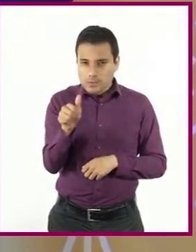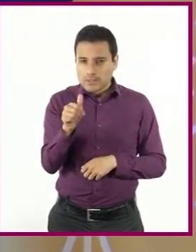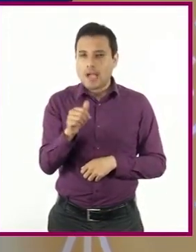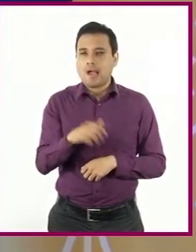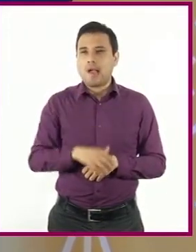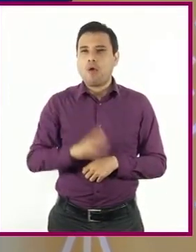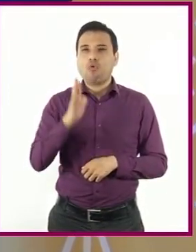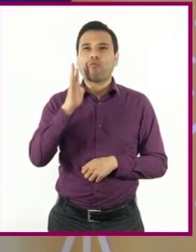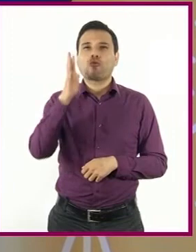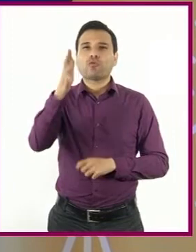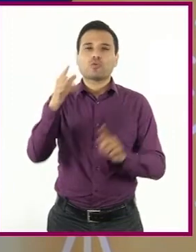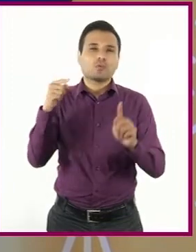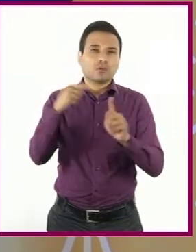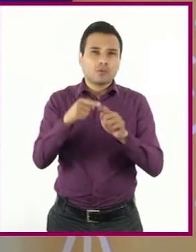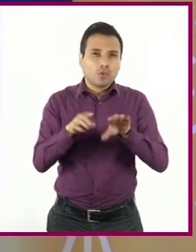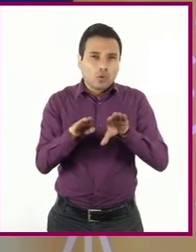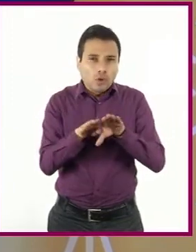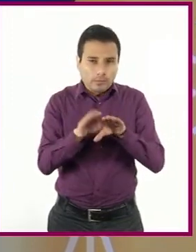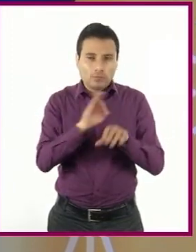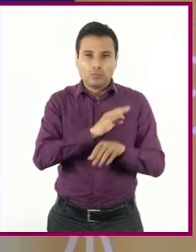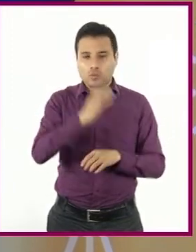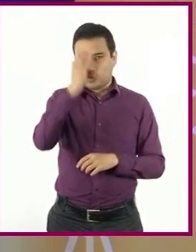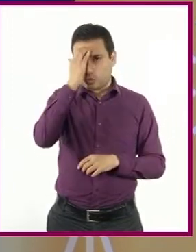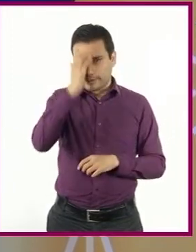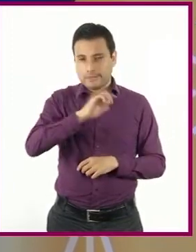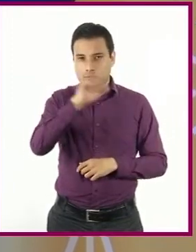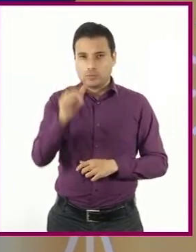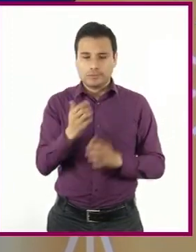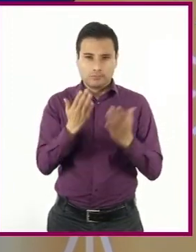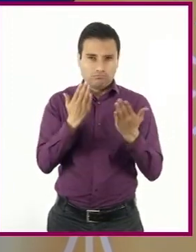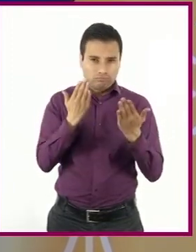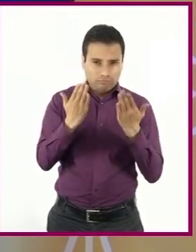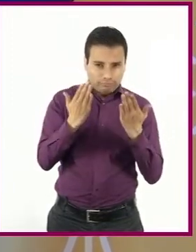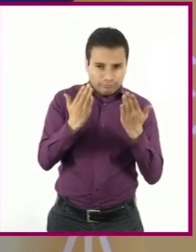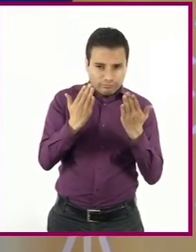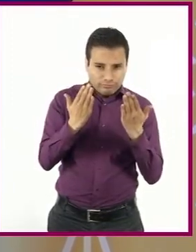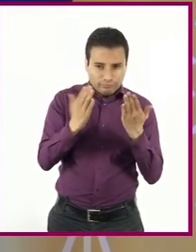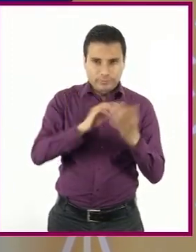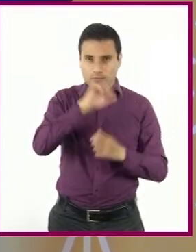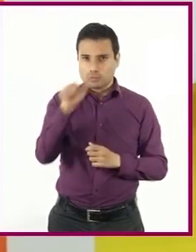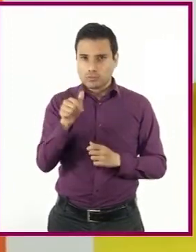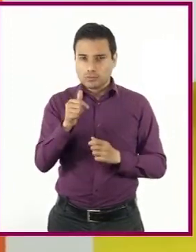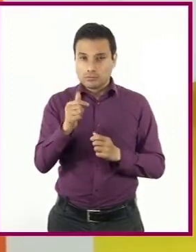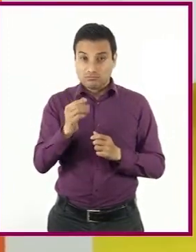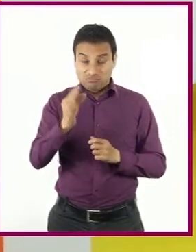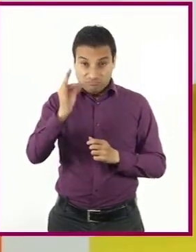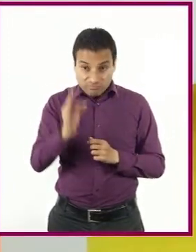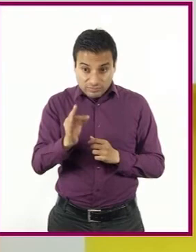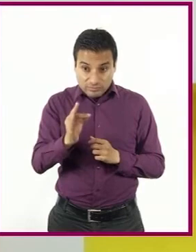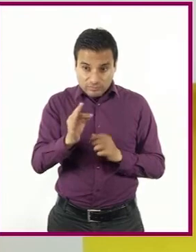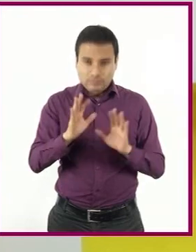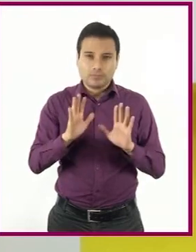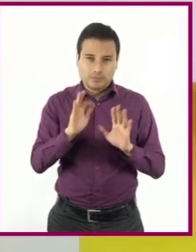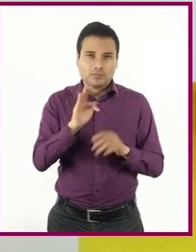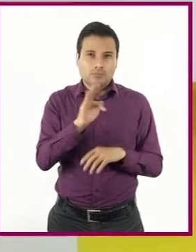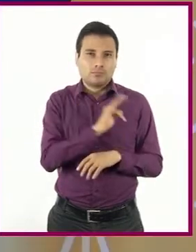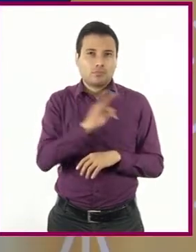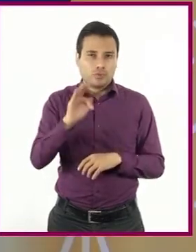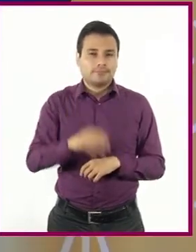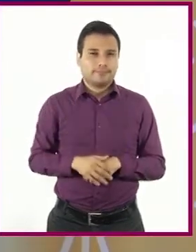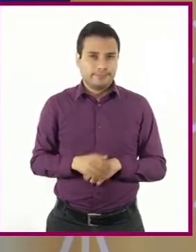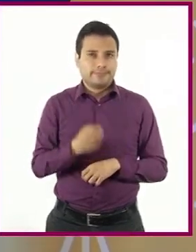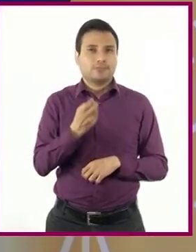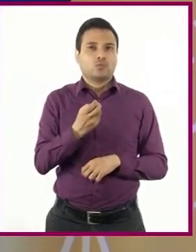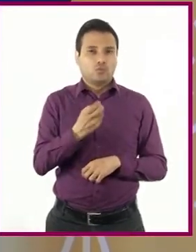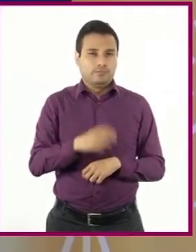a fenómenos relevantes. Se contrastan tales predicciones y si éstas son correctas, se considera